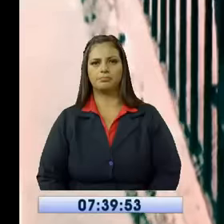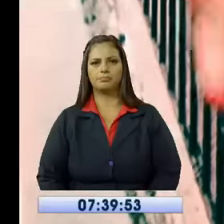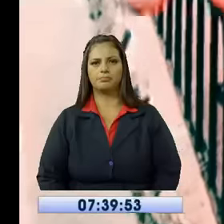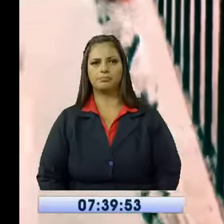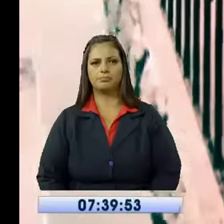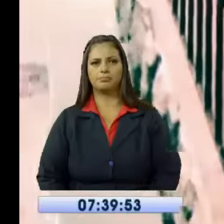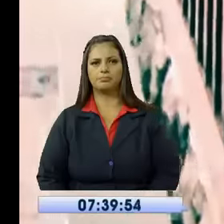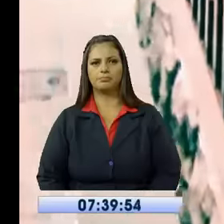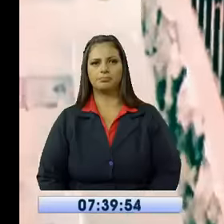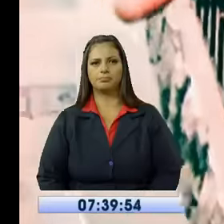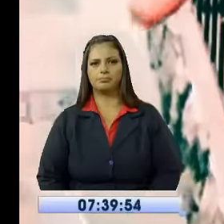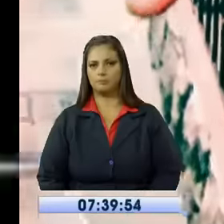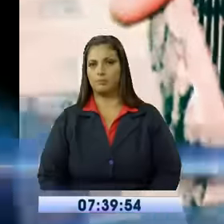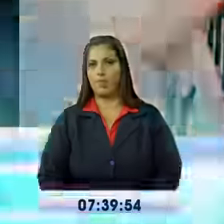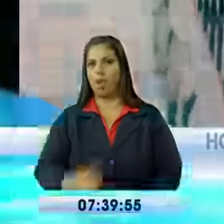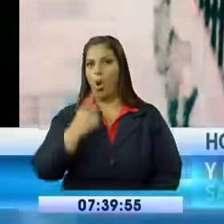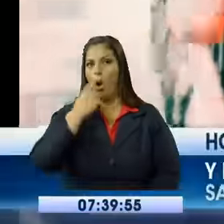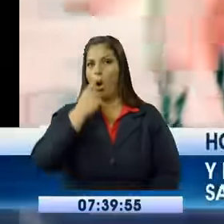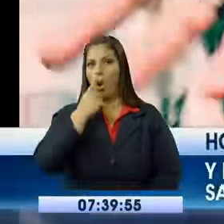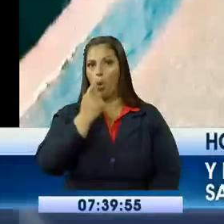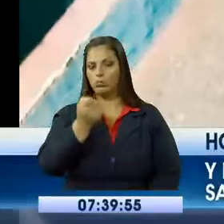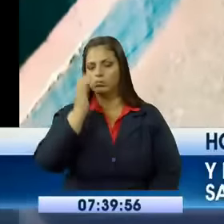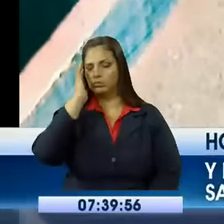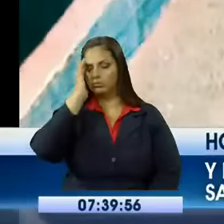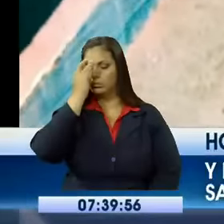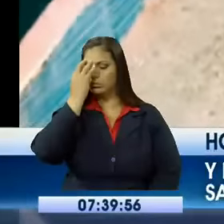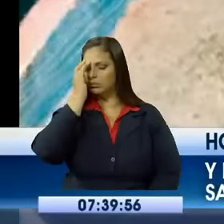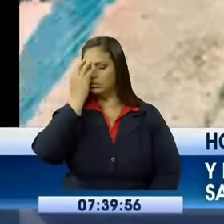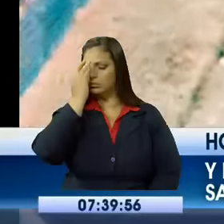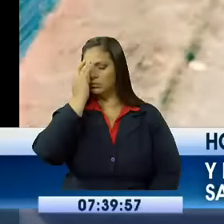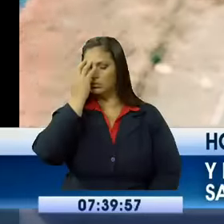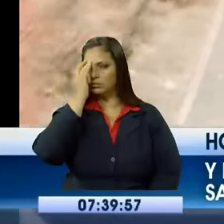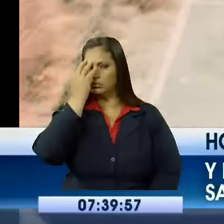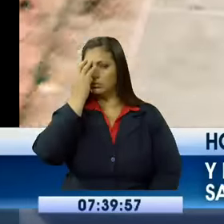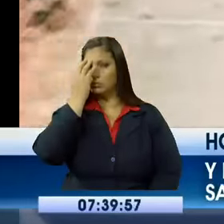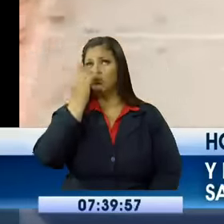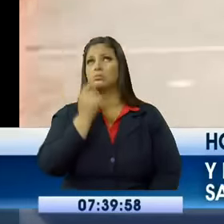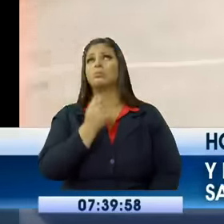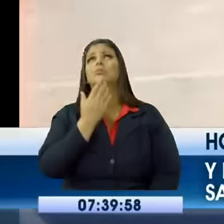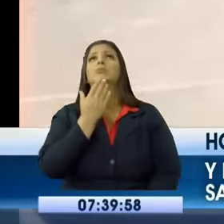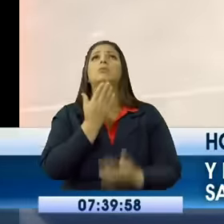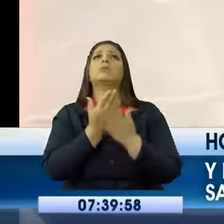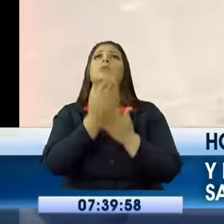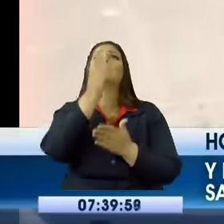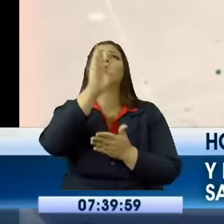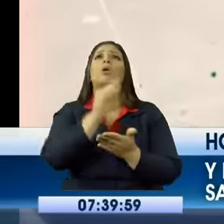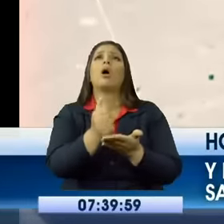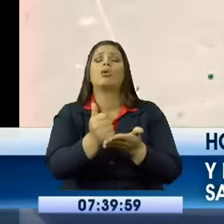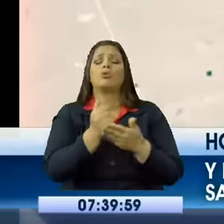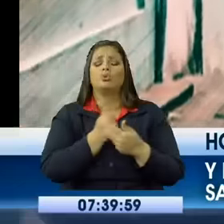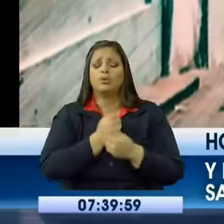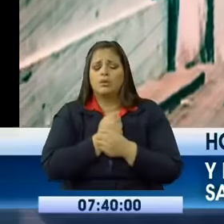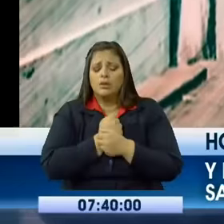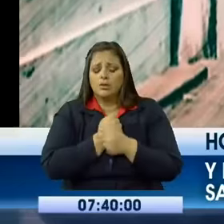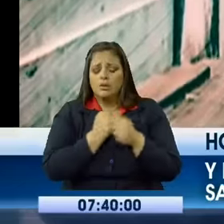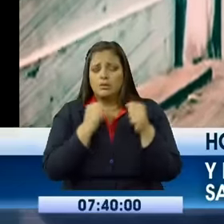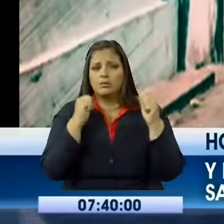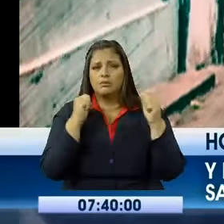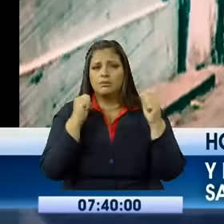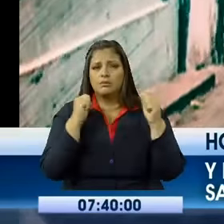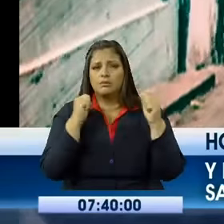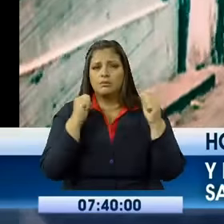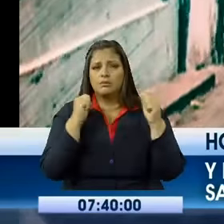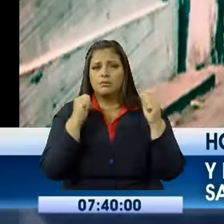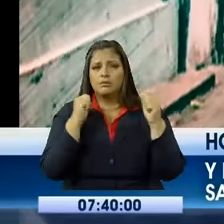Un poco nervioso, pero agradecido con Dios, se mostró este ciudadano al recordar que al momento del atentado, uno de los